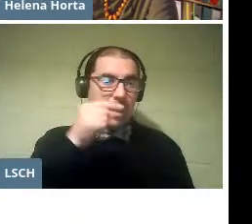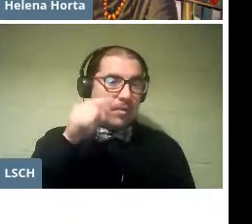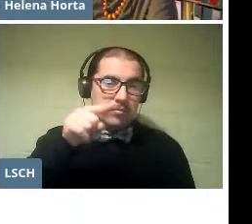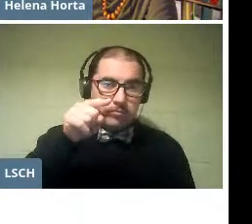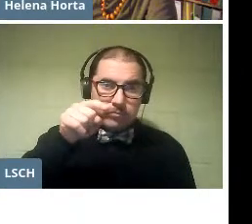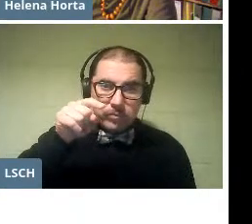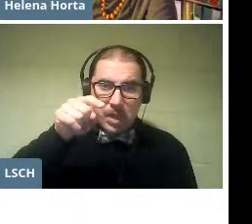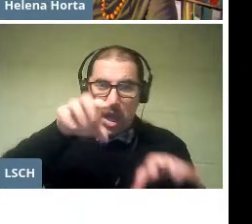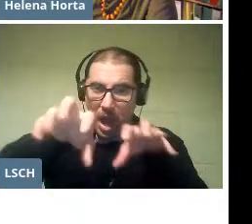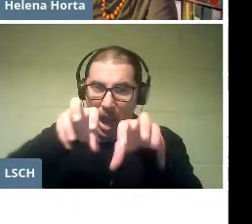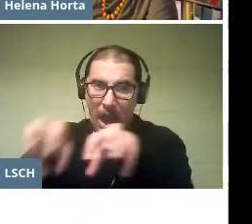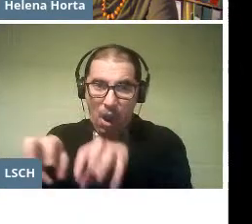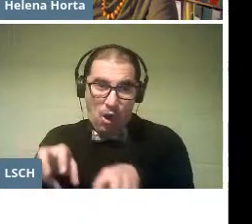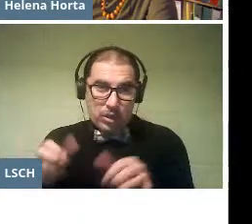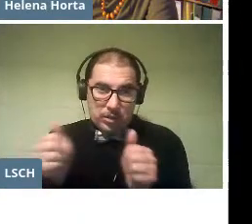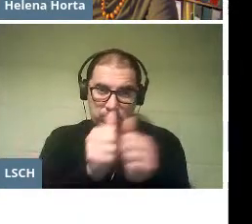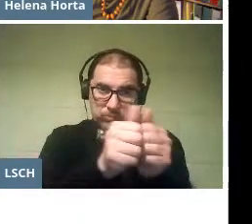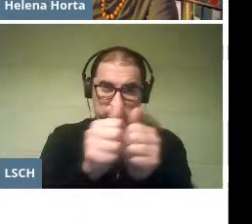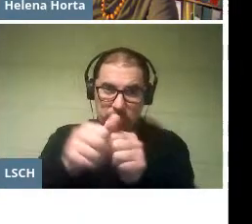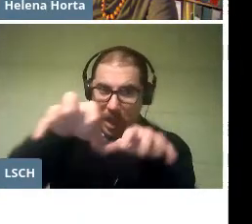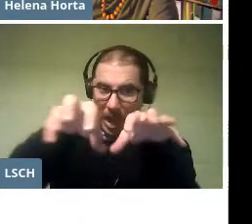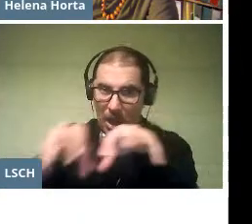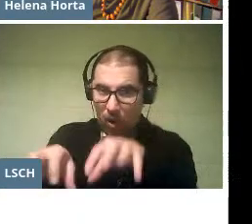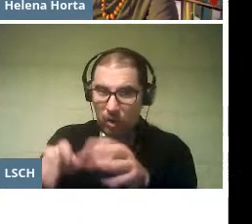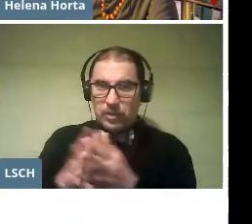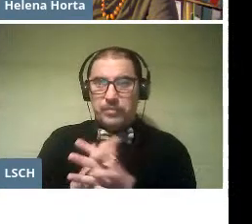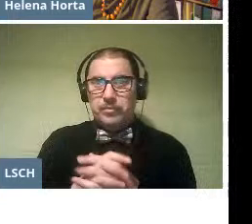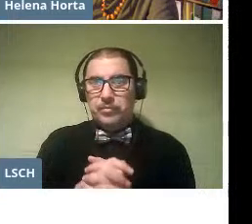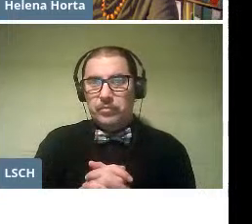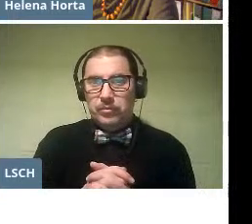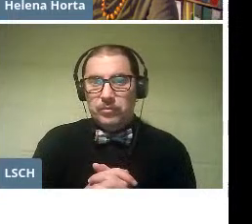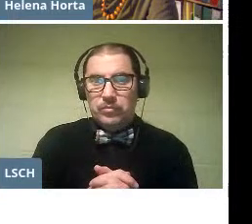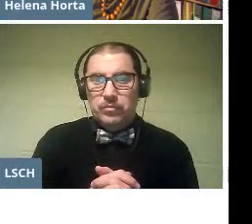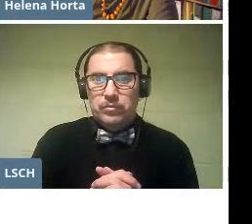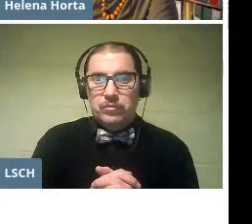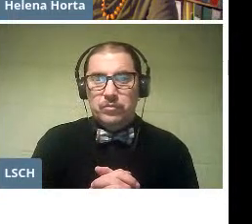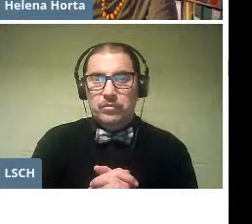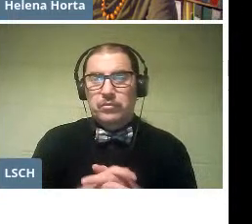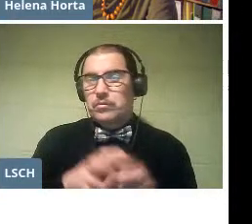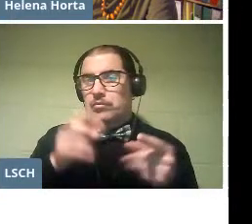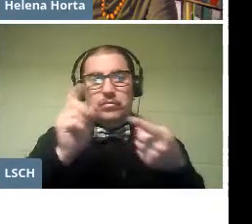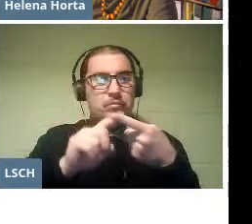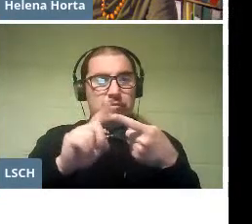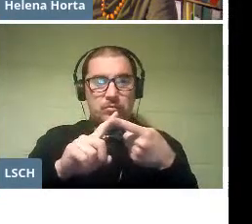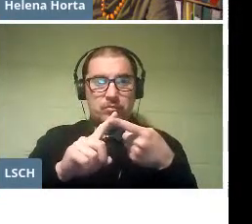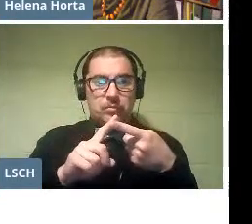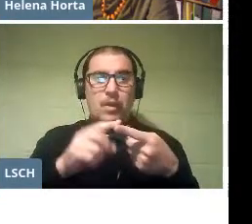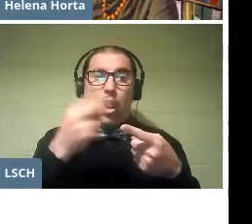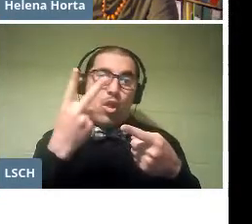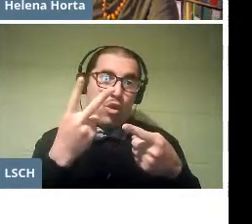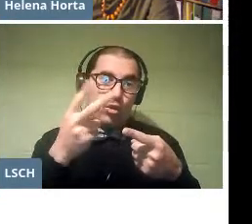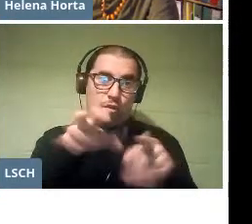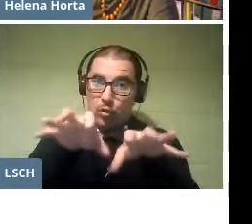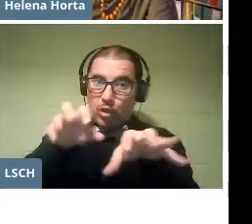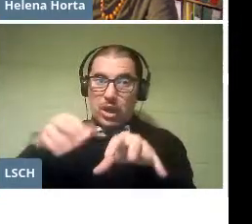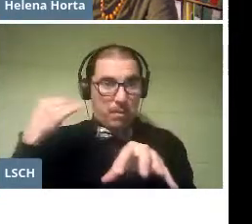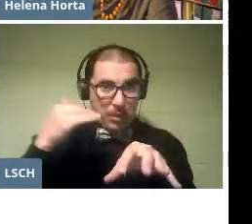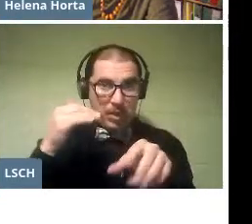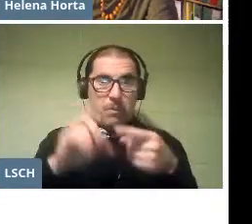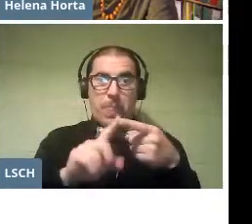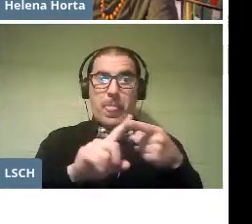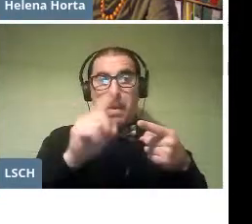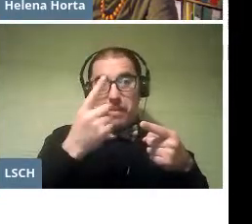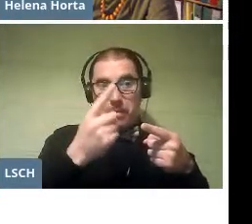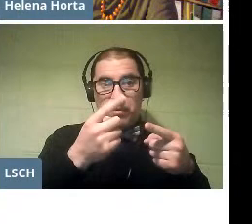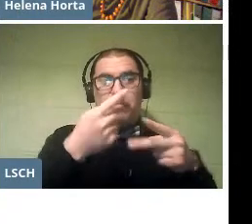los artefactos que lo acompañan en el ajuar funerario, figuran dos cosas, bueno, figuraban